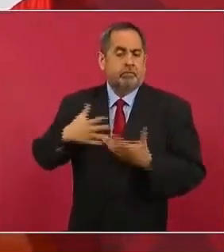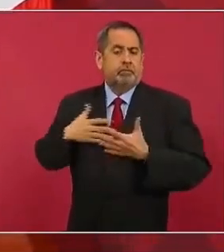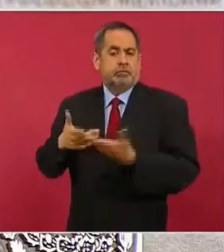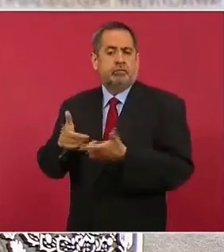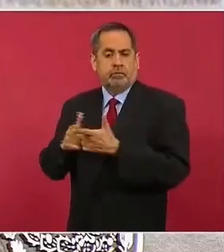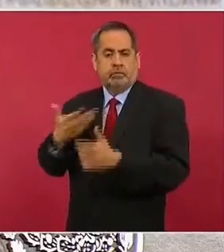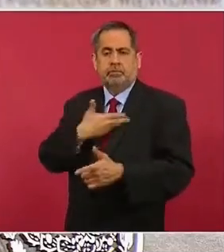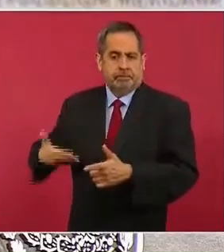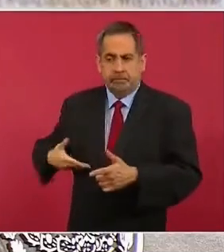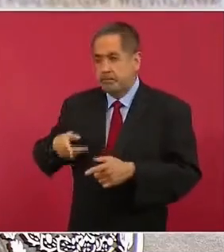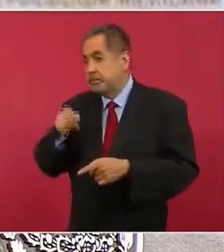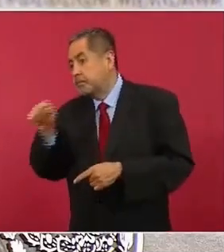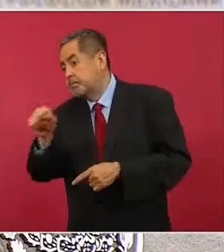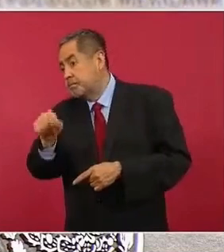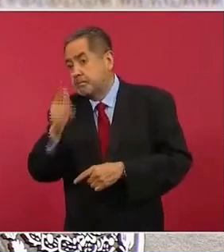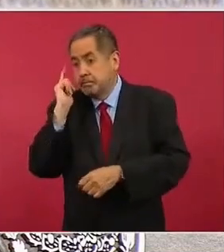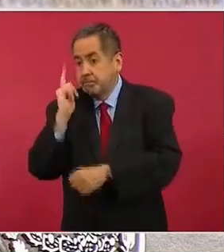a seguir.